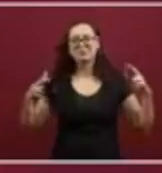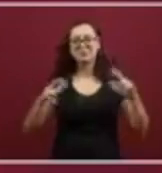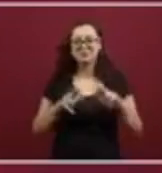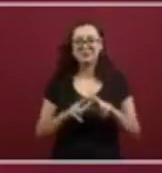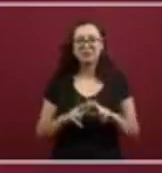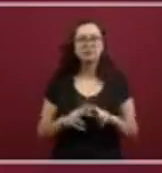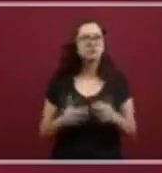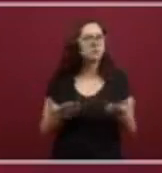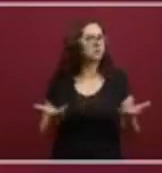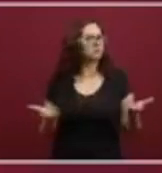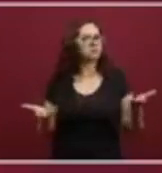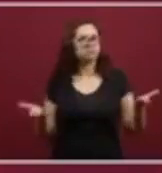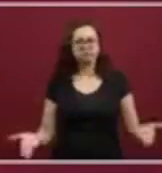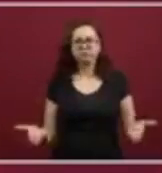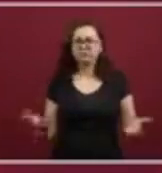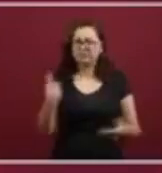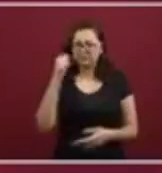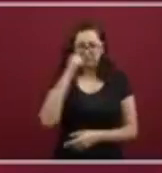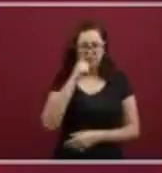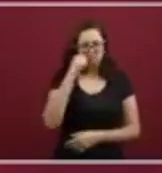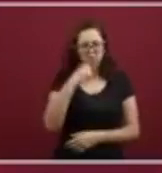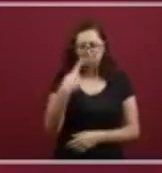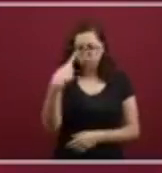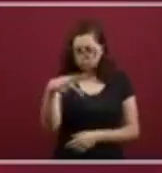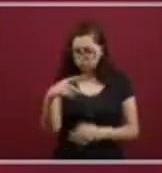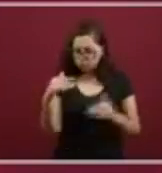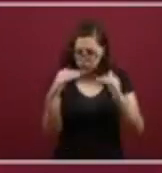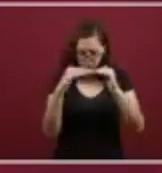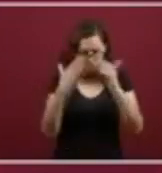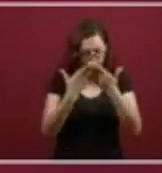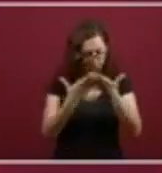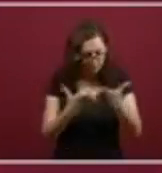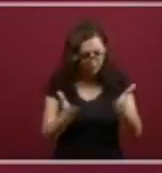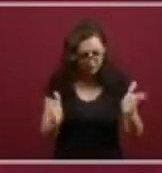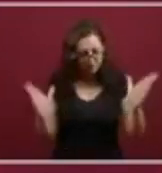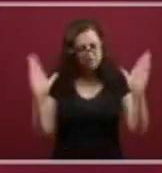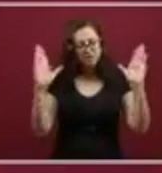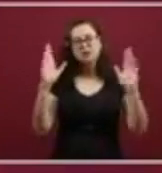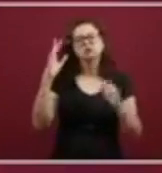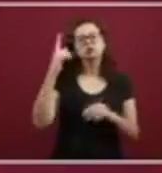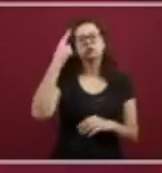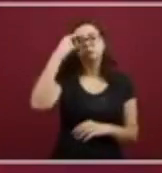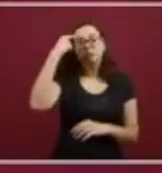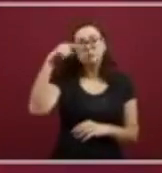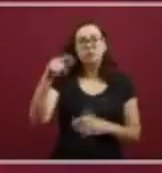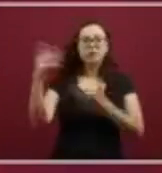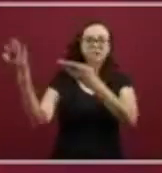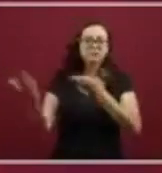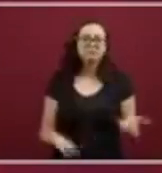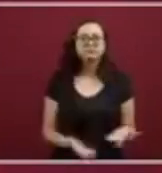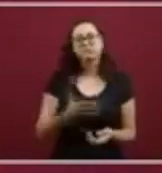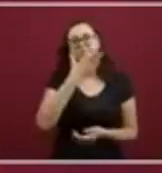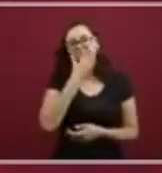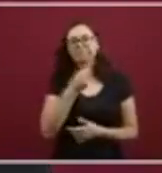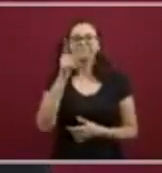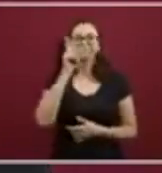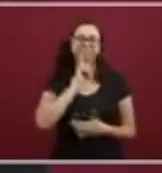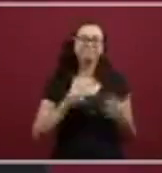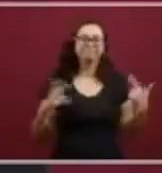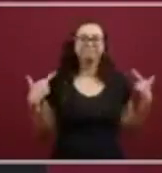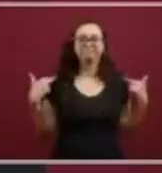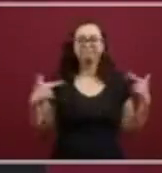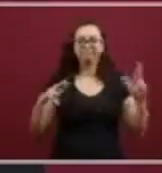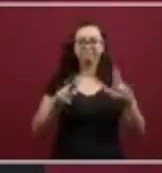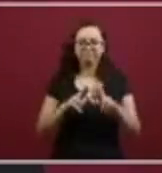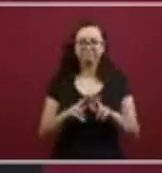palacio siempre va a estar abierto a las maestras, a los maestros de